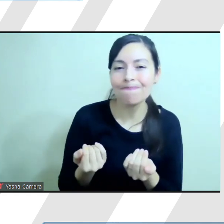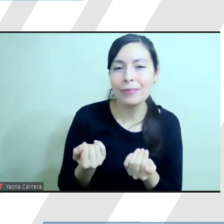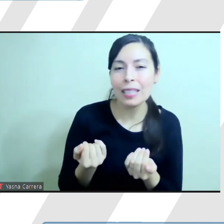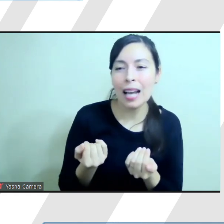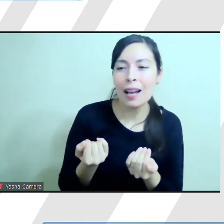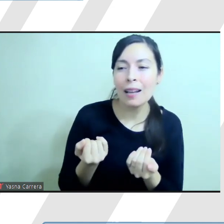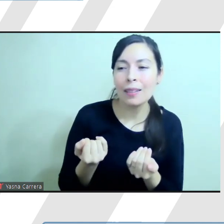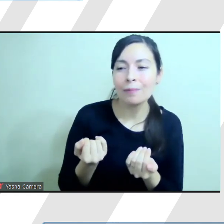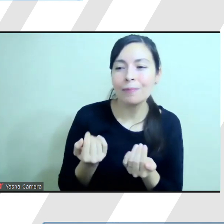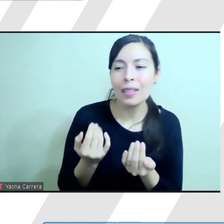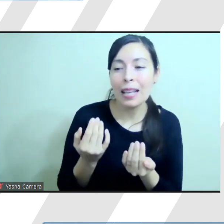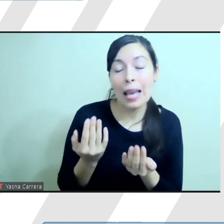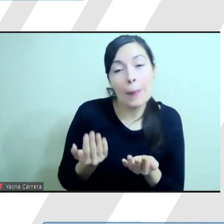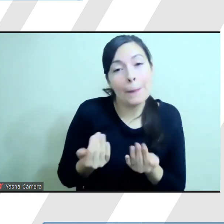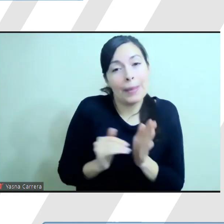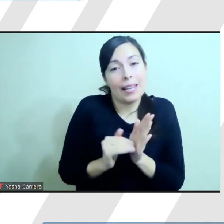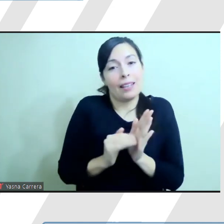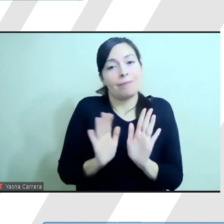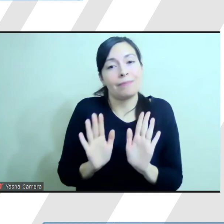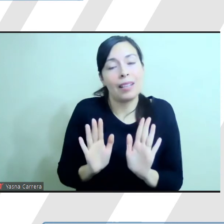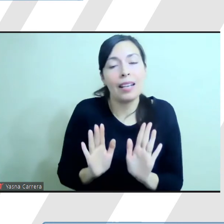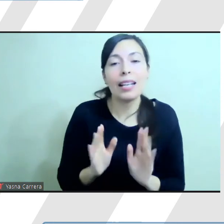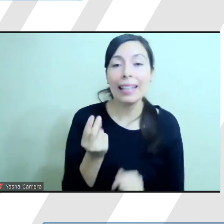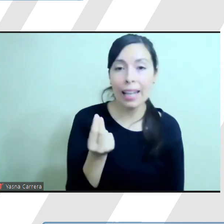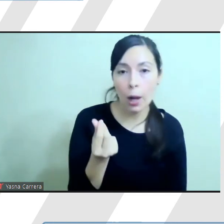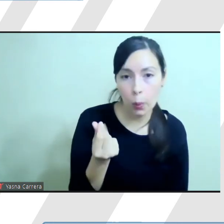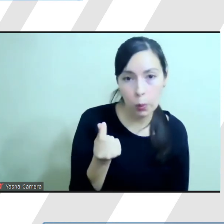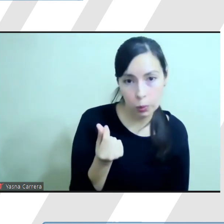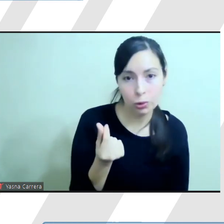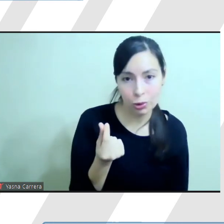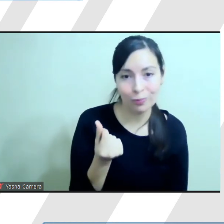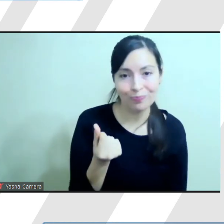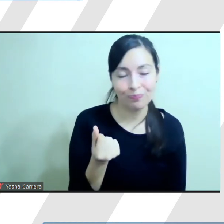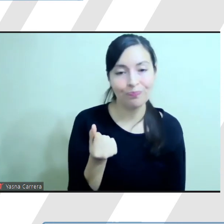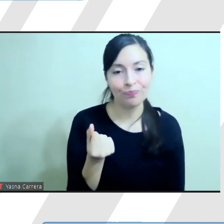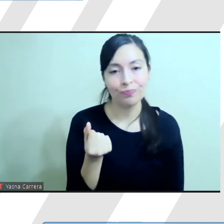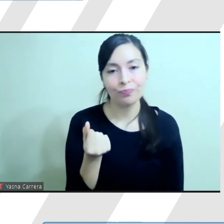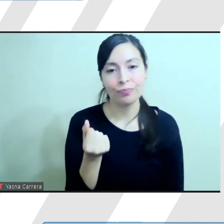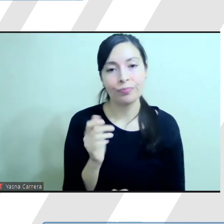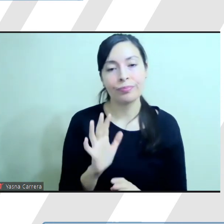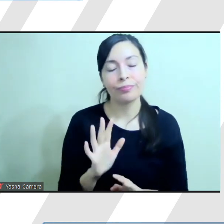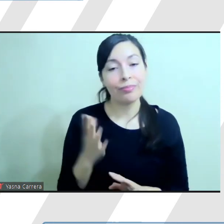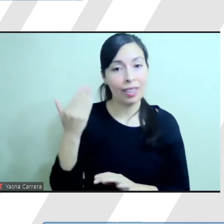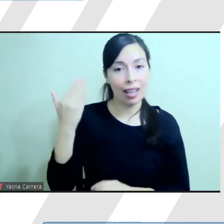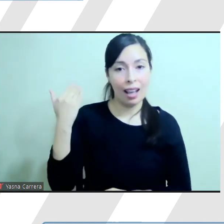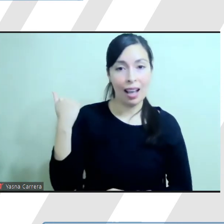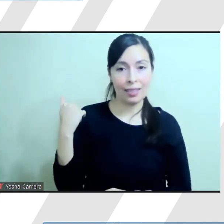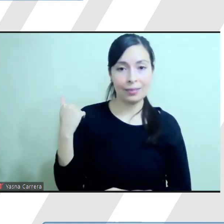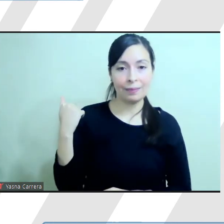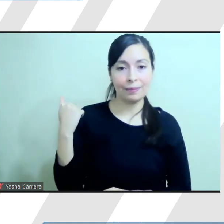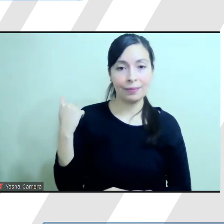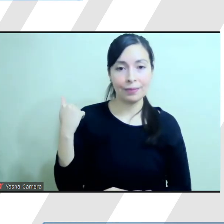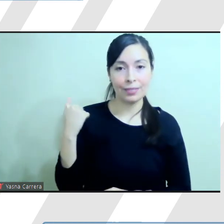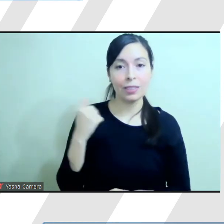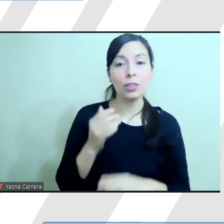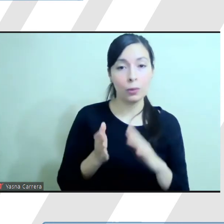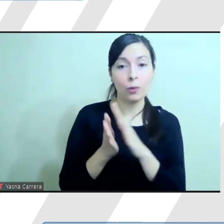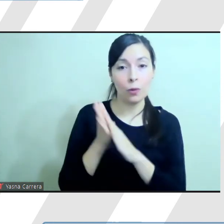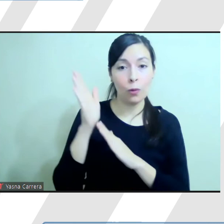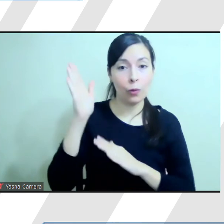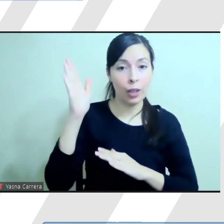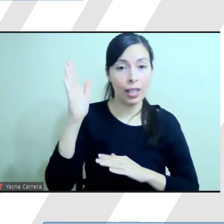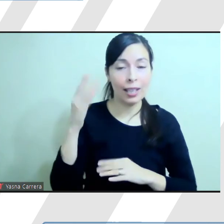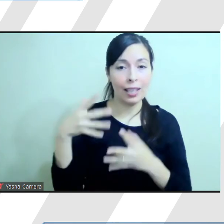sino a tener algunos recursos económicos como para hacer esto, es que si bien antes he tenido la ocasión de ir a Estados Unidos más en